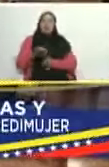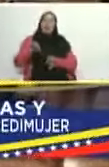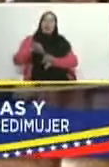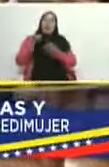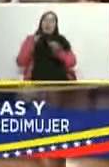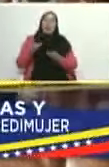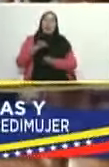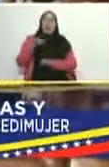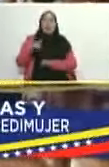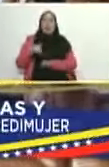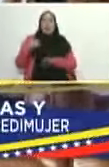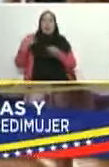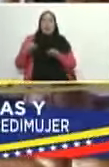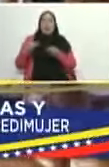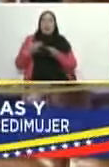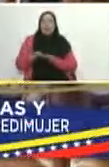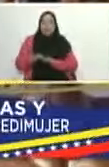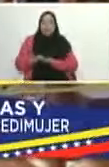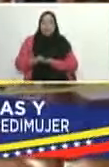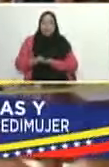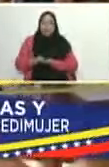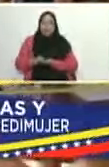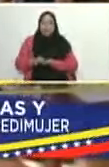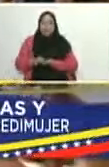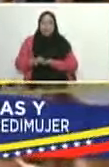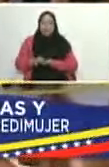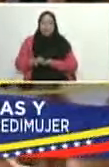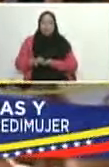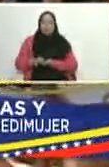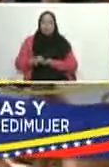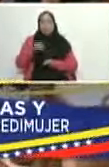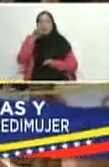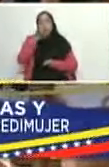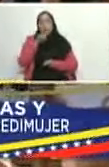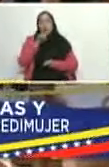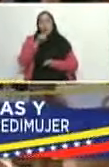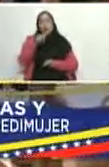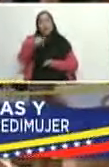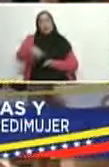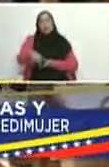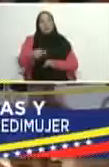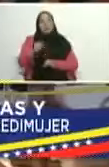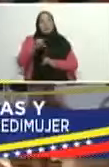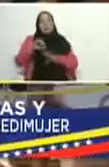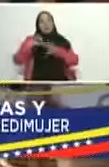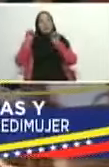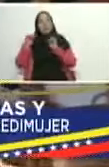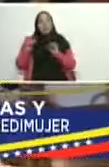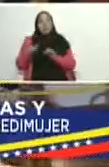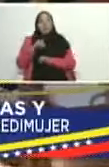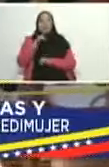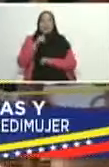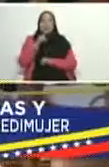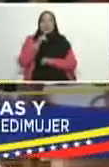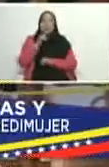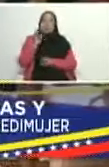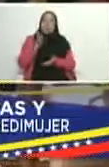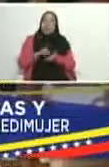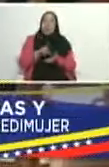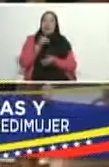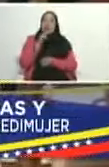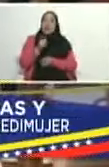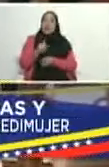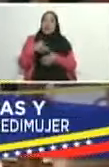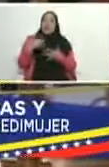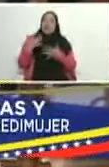la manualidad. Así es, desde mucho tiempo me gusta lo que es la artesanía y bueno, quise combinarlo porque también te ahorras como